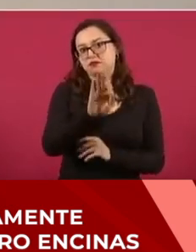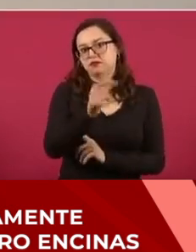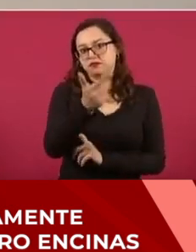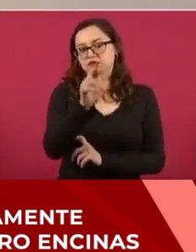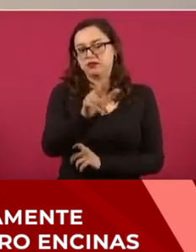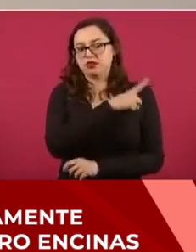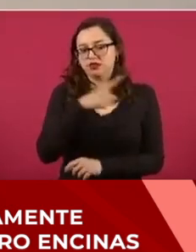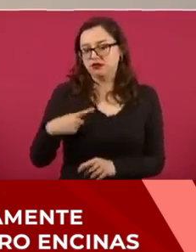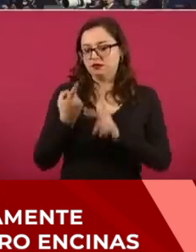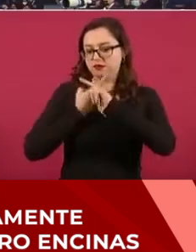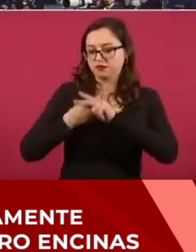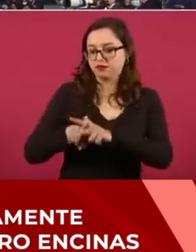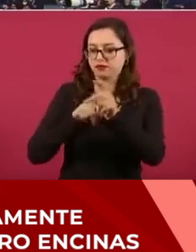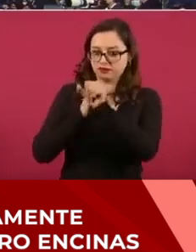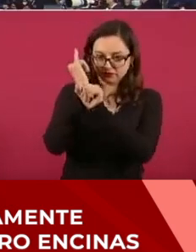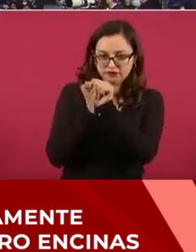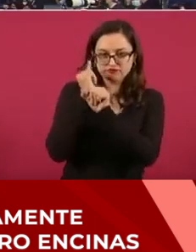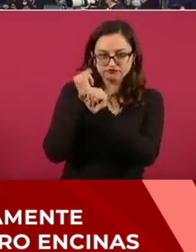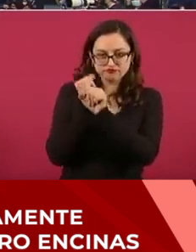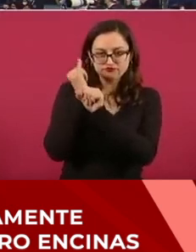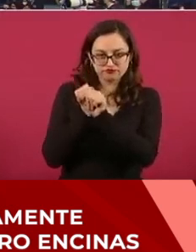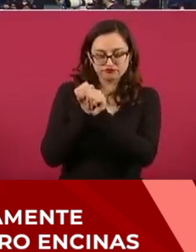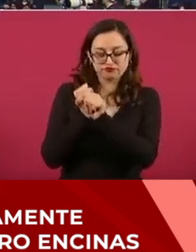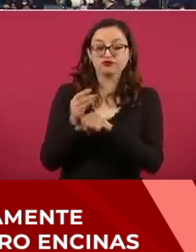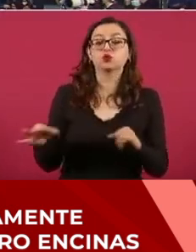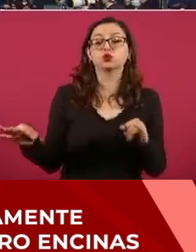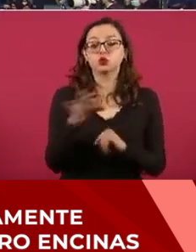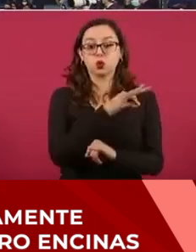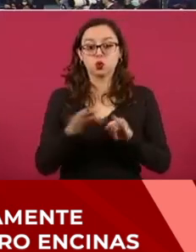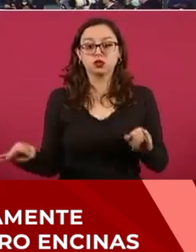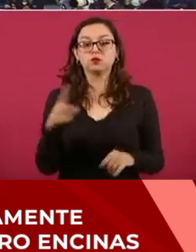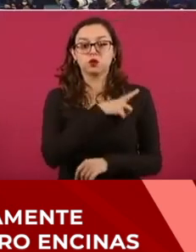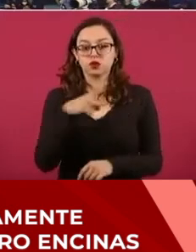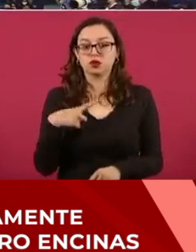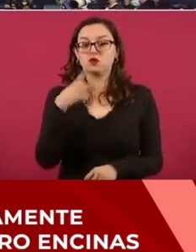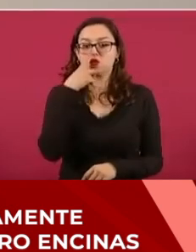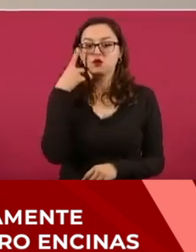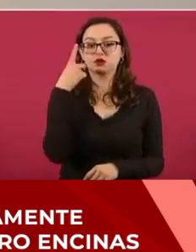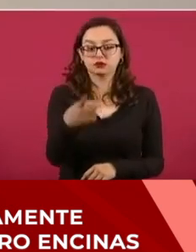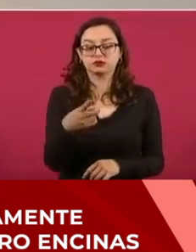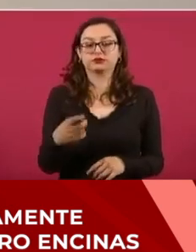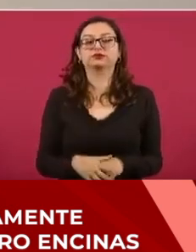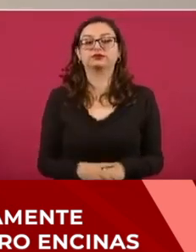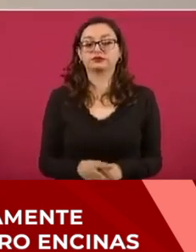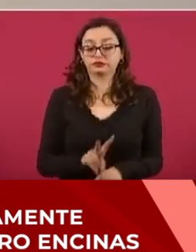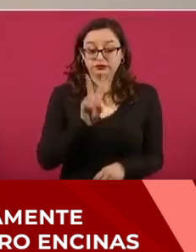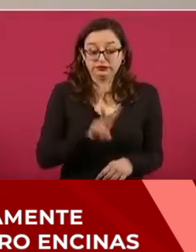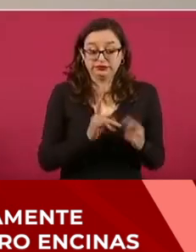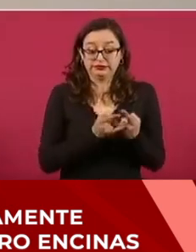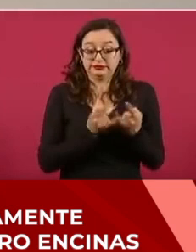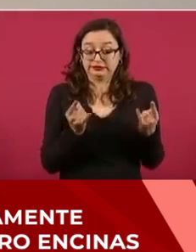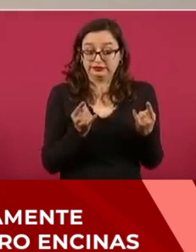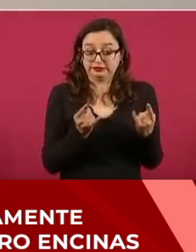correspondientes. Concluyo diciéndoles que la creación de la verdad histórica fue una acción concertada